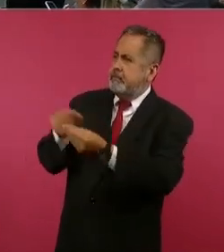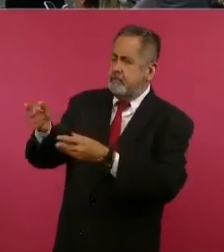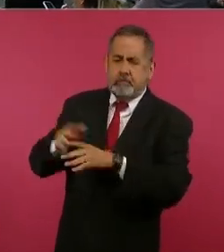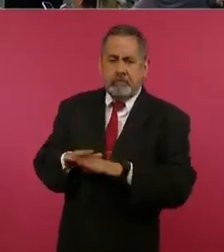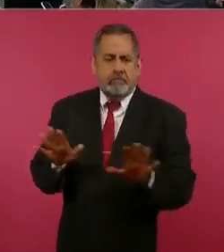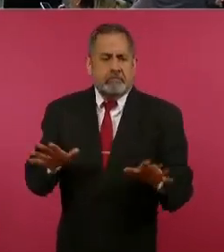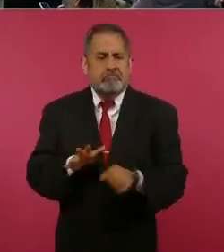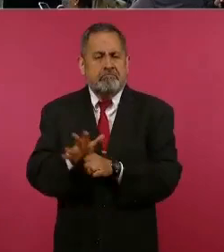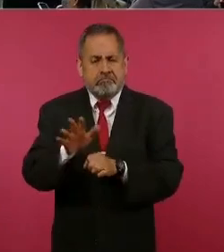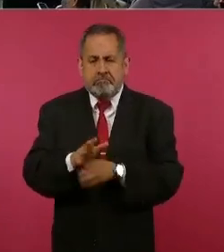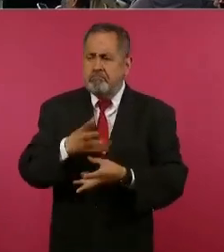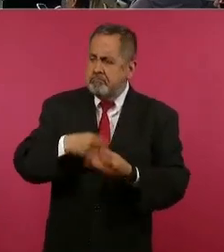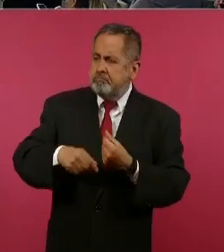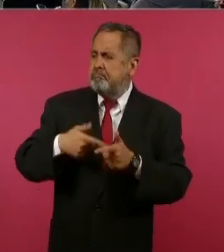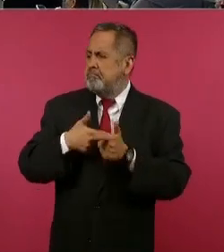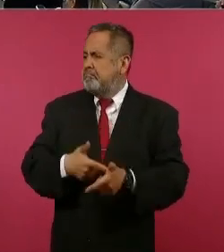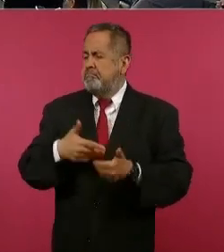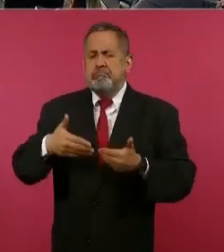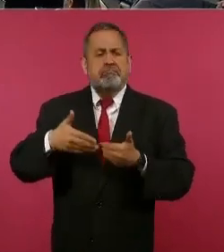y eso les permitía